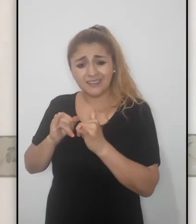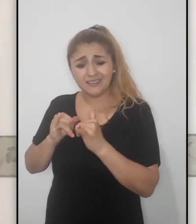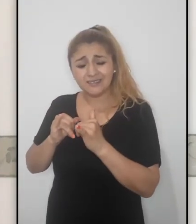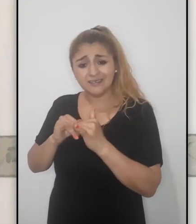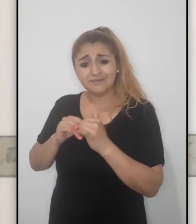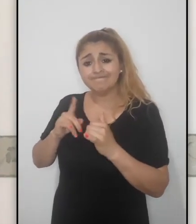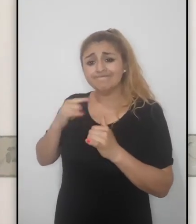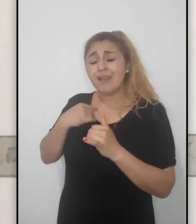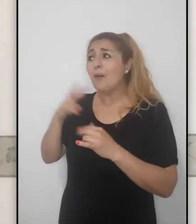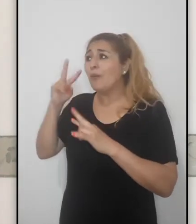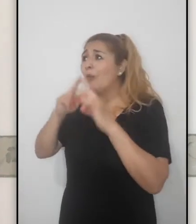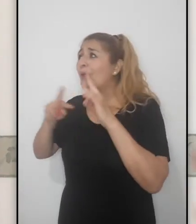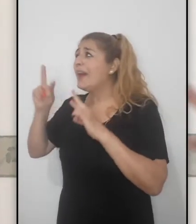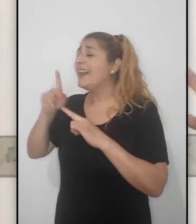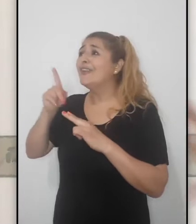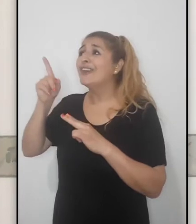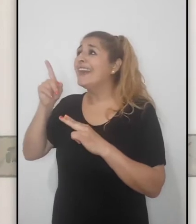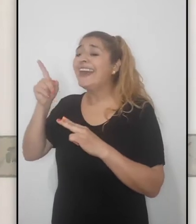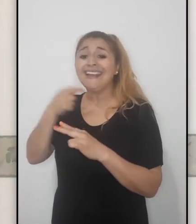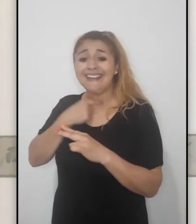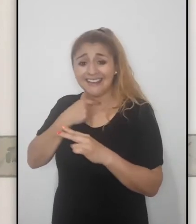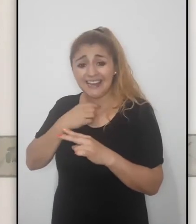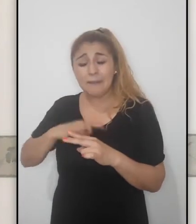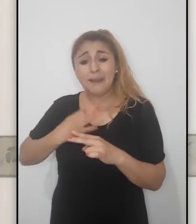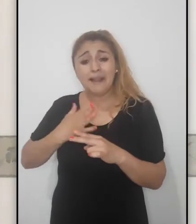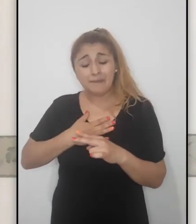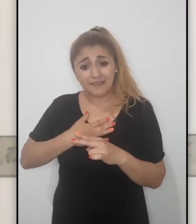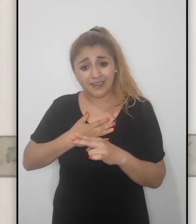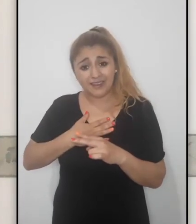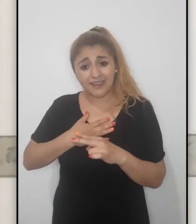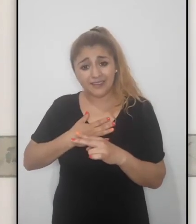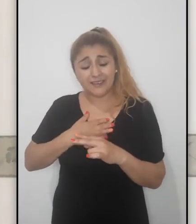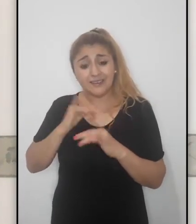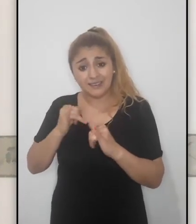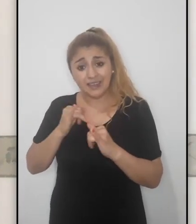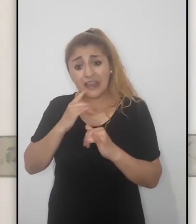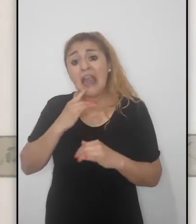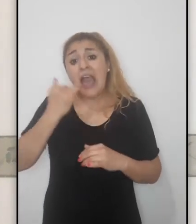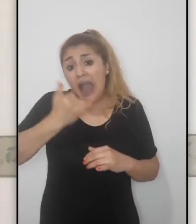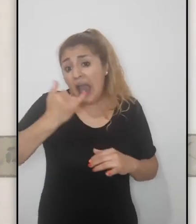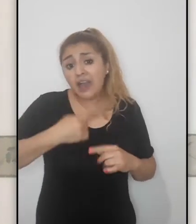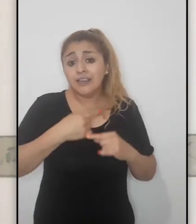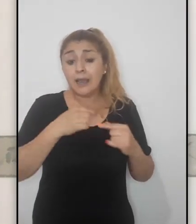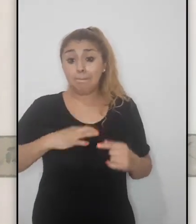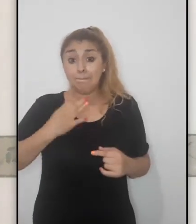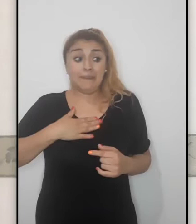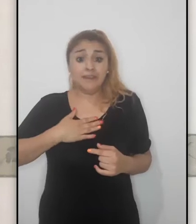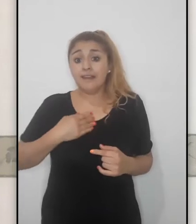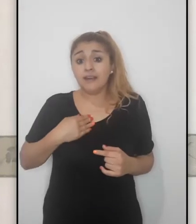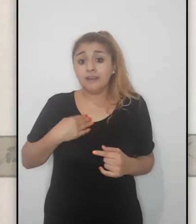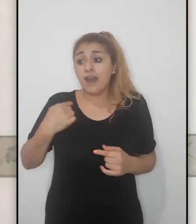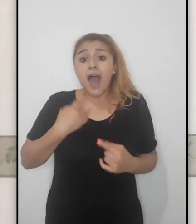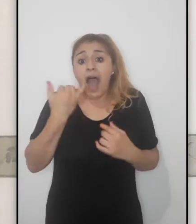y seguramente todas esas cosas que no convienen las vamos a dejar de hacer porque están mal